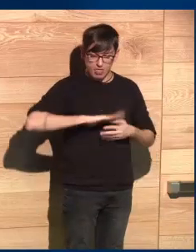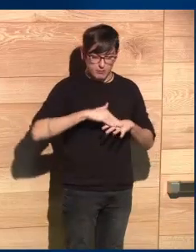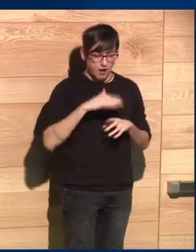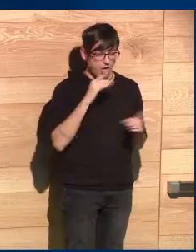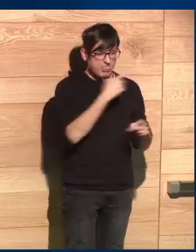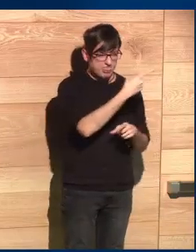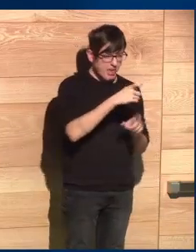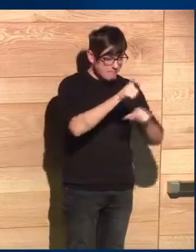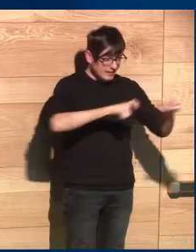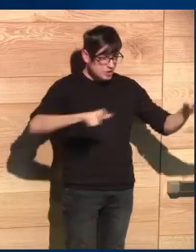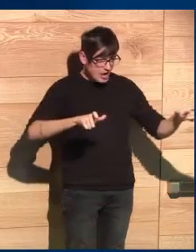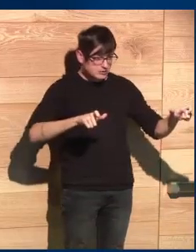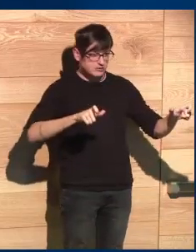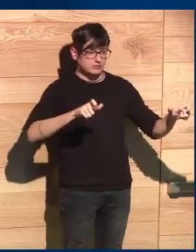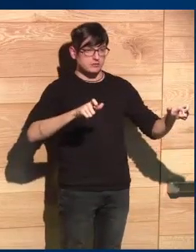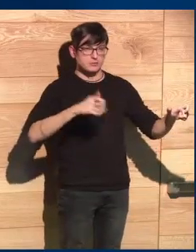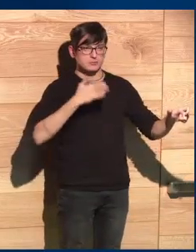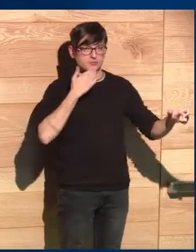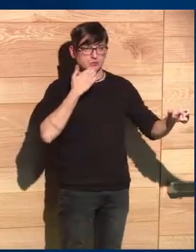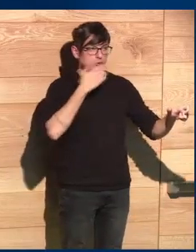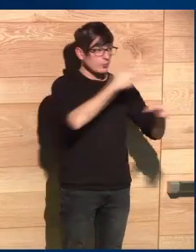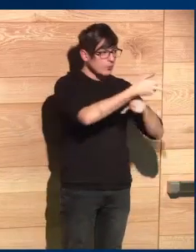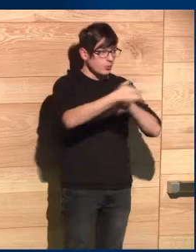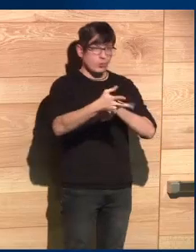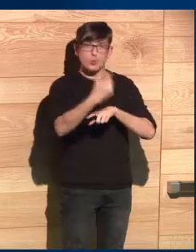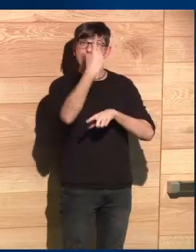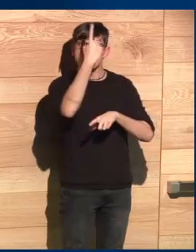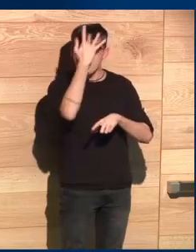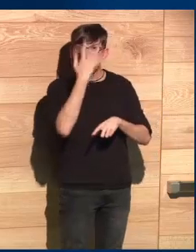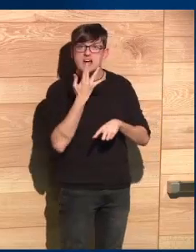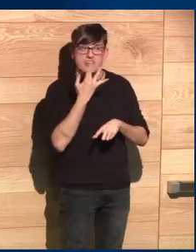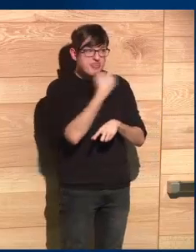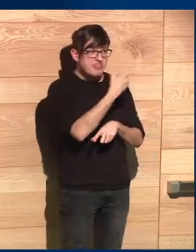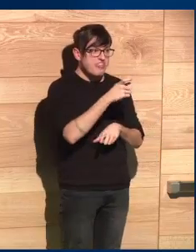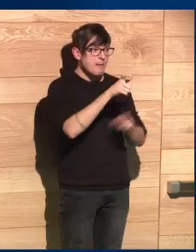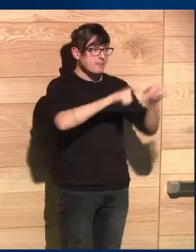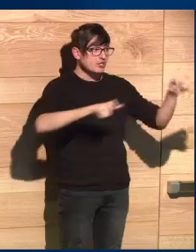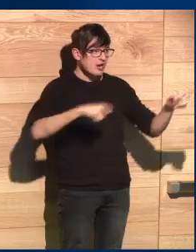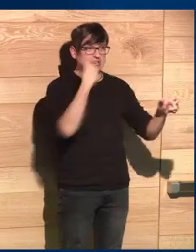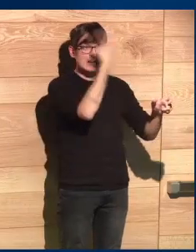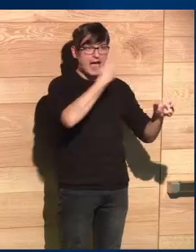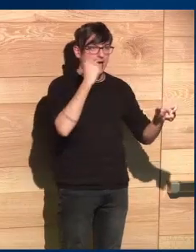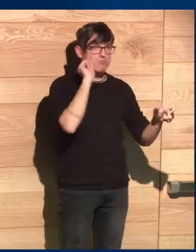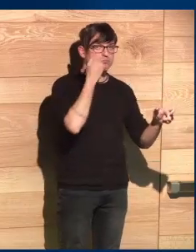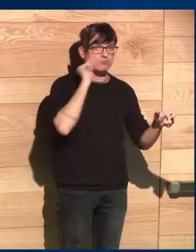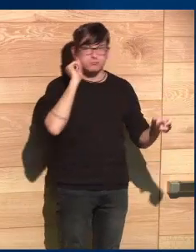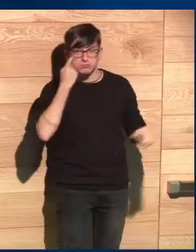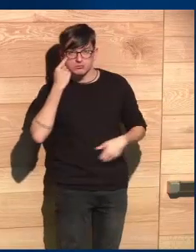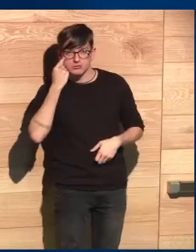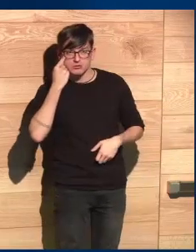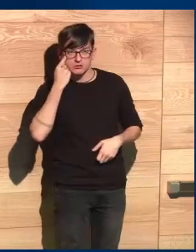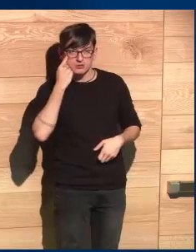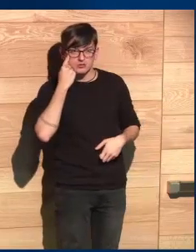100 personas en una sola imagen, ¿no? Sí. Y entonces, de repente tú equipas al Ring con tu sistema